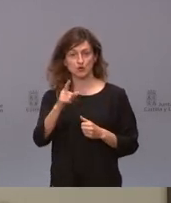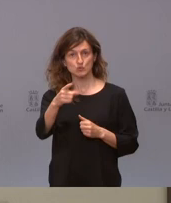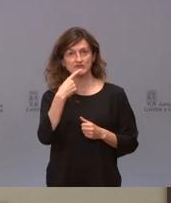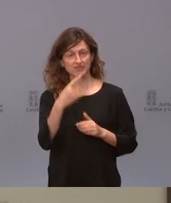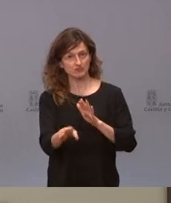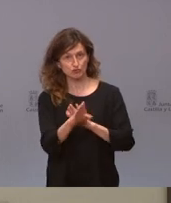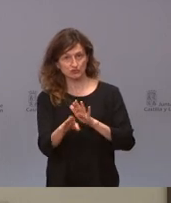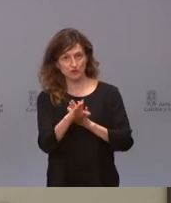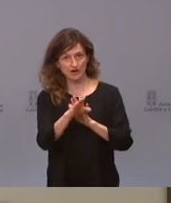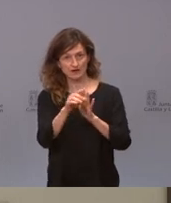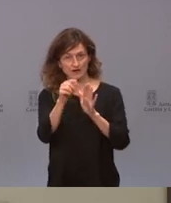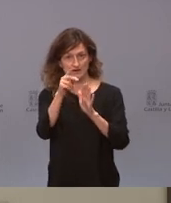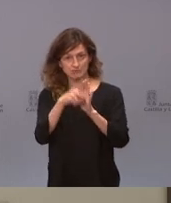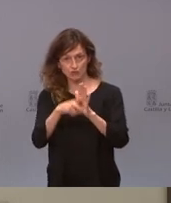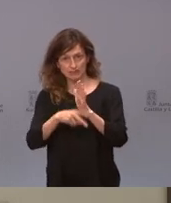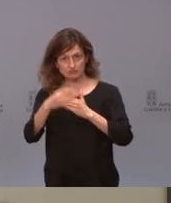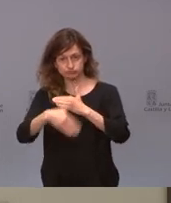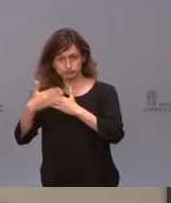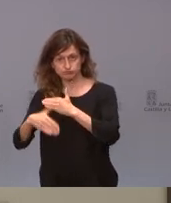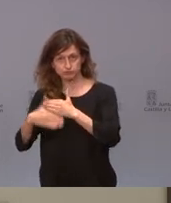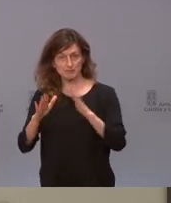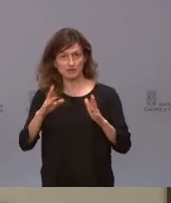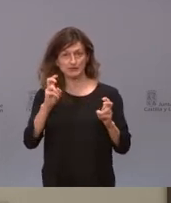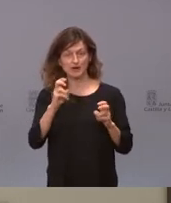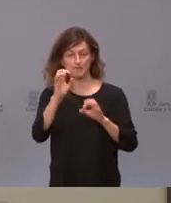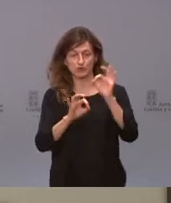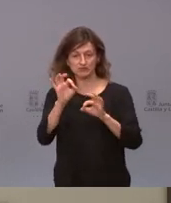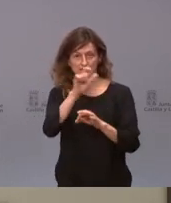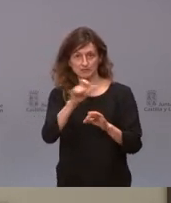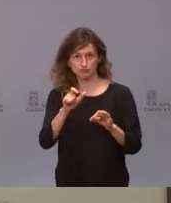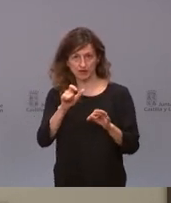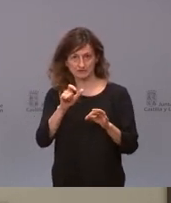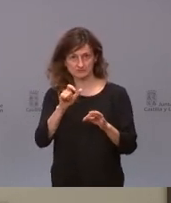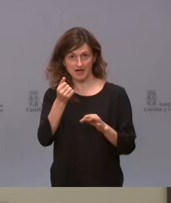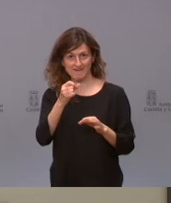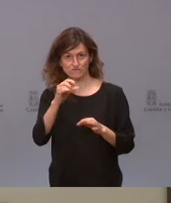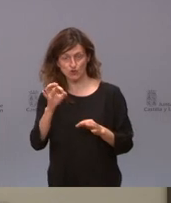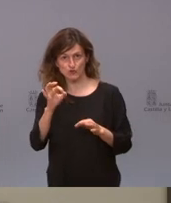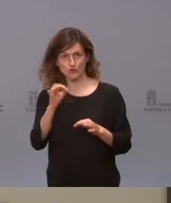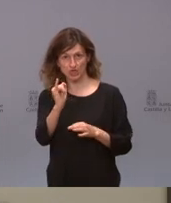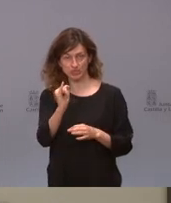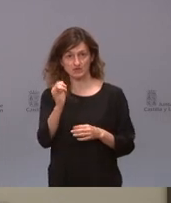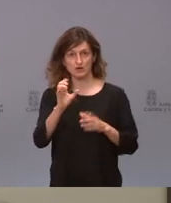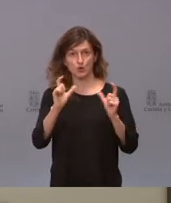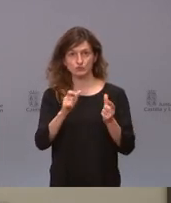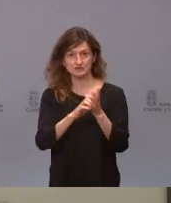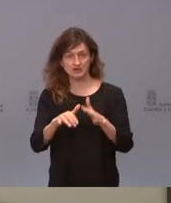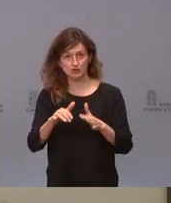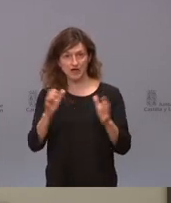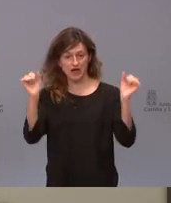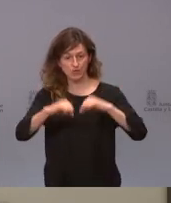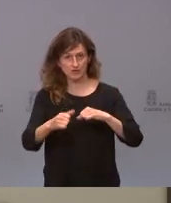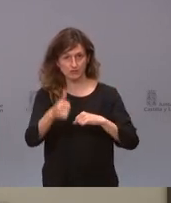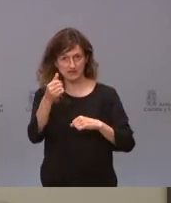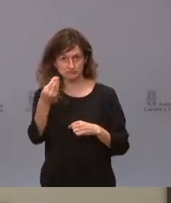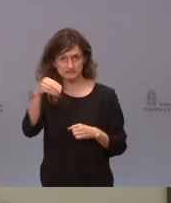aplicando medidas pero habrá con las restricciones en cuanto a fuero eso requiere que la junta apruebe una serie de acuerdos más allá de los que